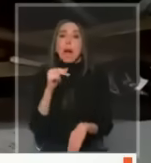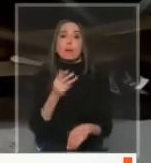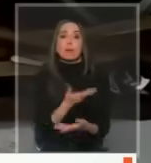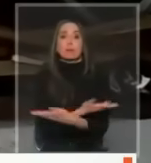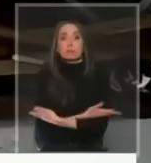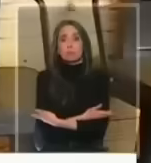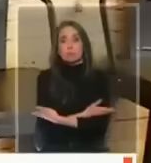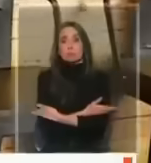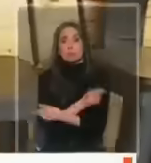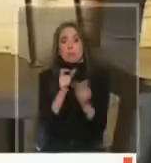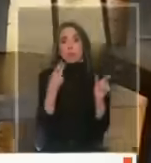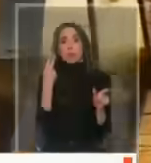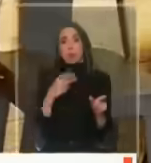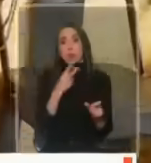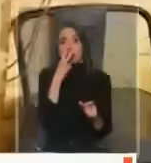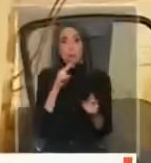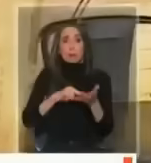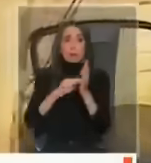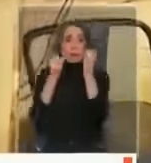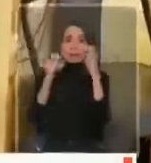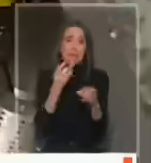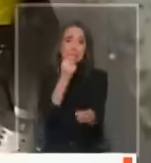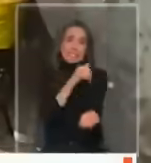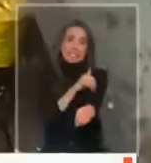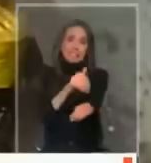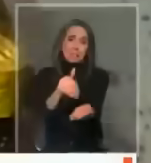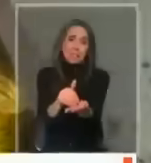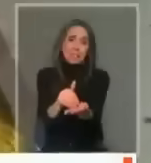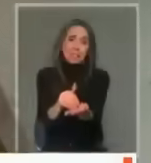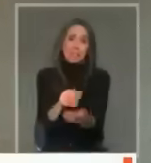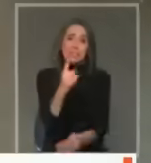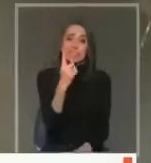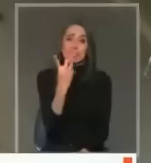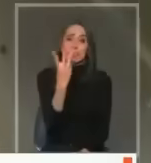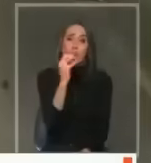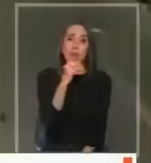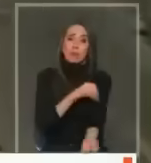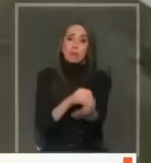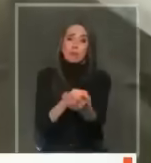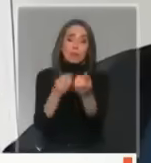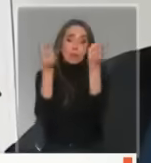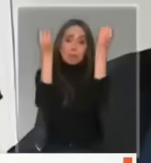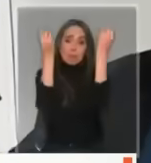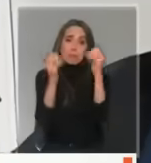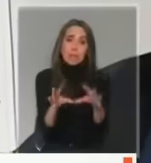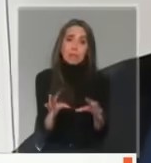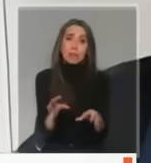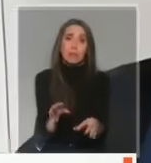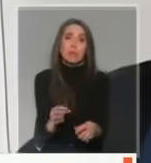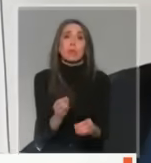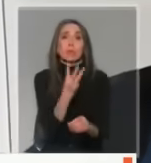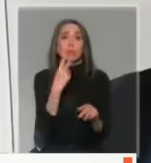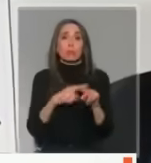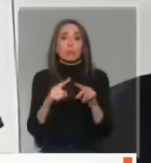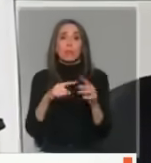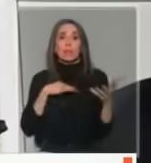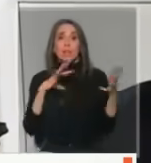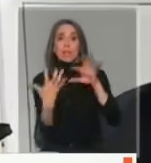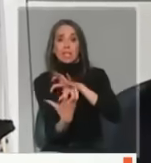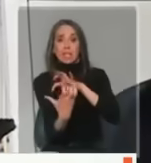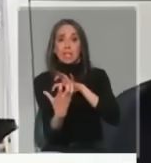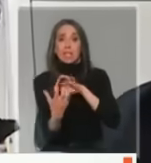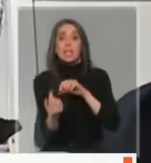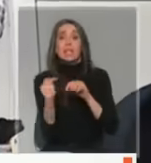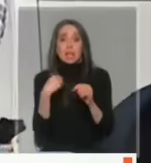cómo nuevamente tenían graves pérdidas, esta vez de 140 millones de pesos. Me he parado hartas veces con esto, pero